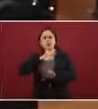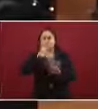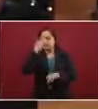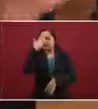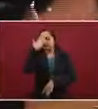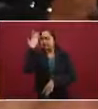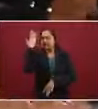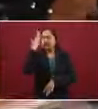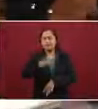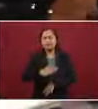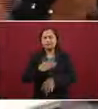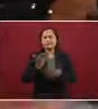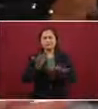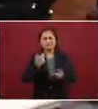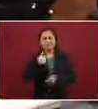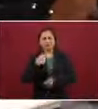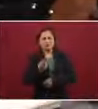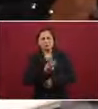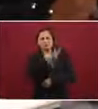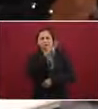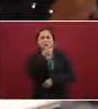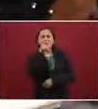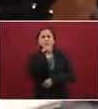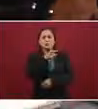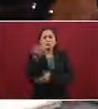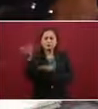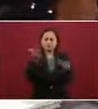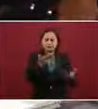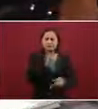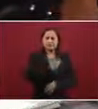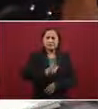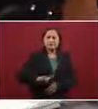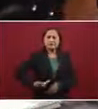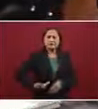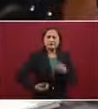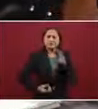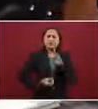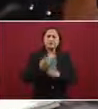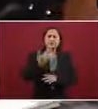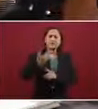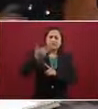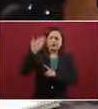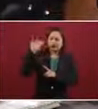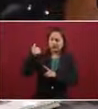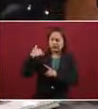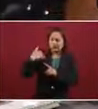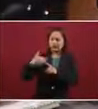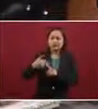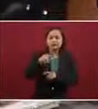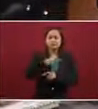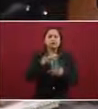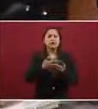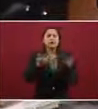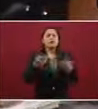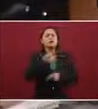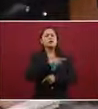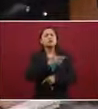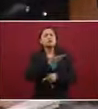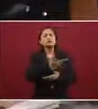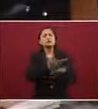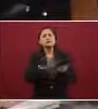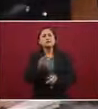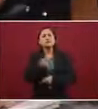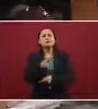sería en estos meses desde que llegó a la presidencia el impedimento más grande que ha tenido? ¿Algo que le haya atado las